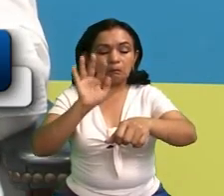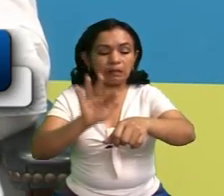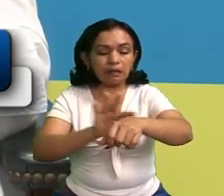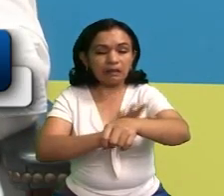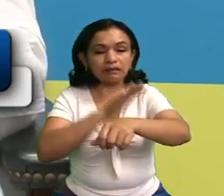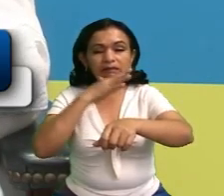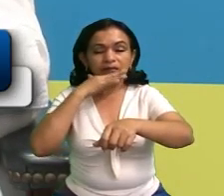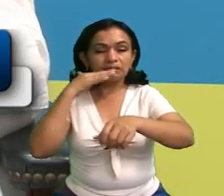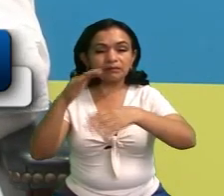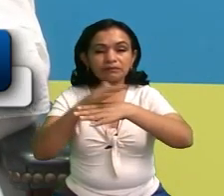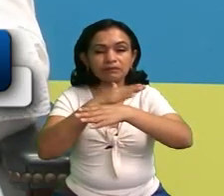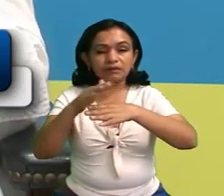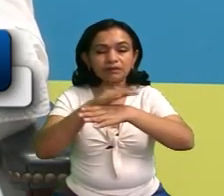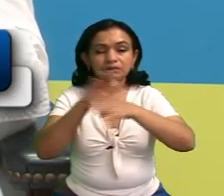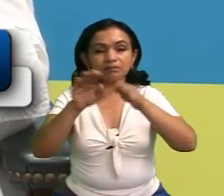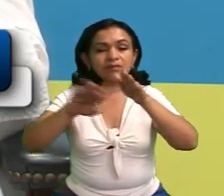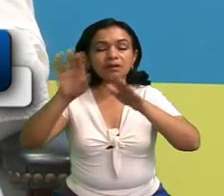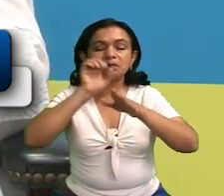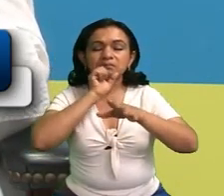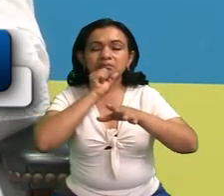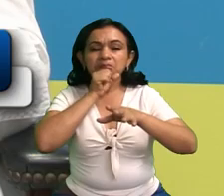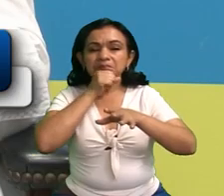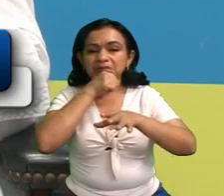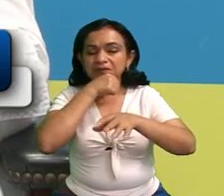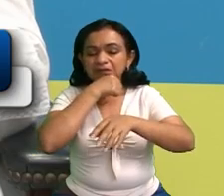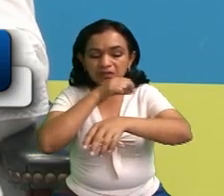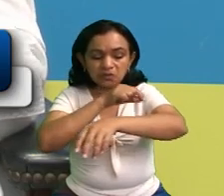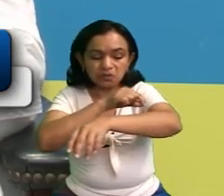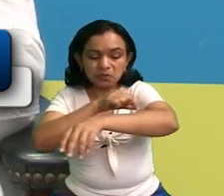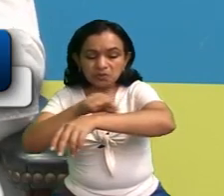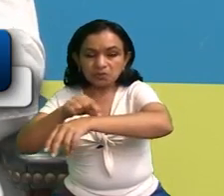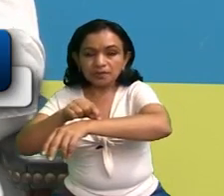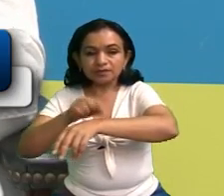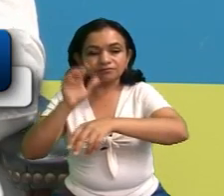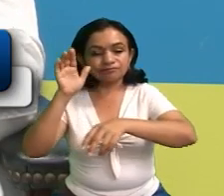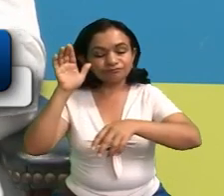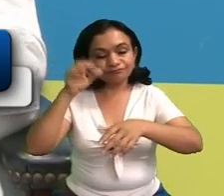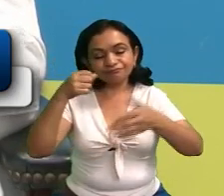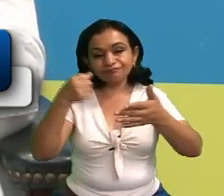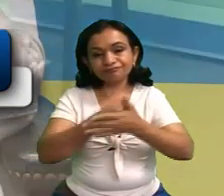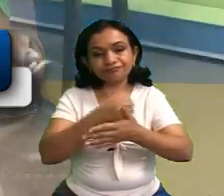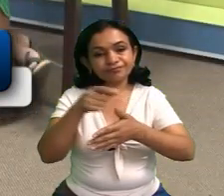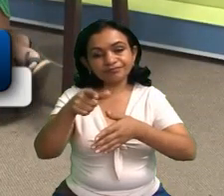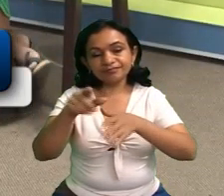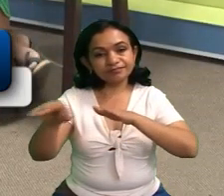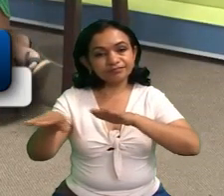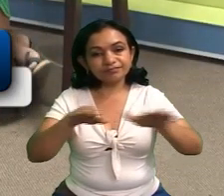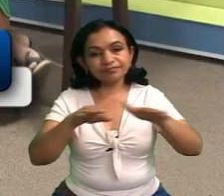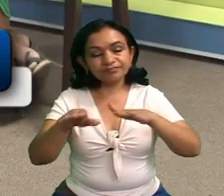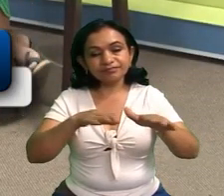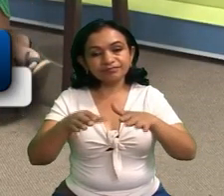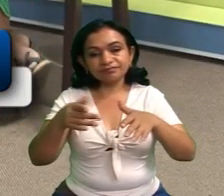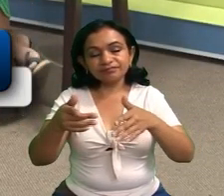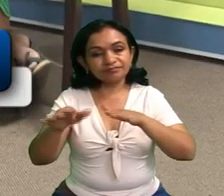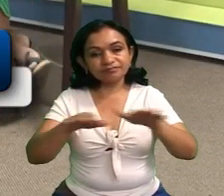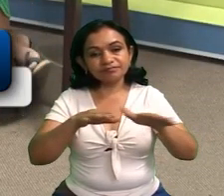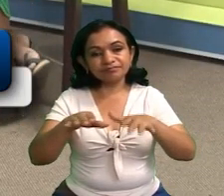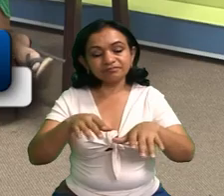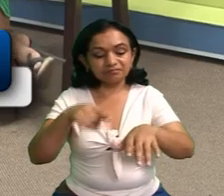nacaradas, que son las más antiguas, como una rayita, lamentablemente el tratamiento no va a ser tan